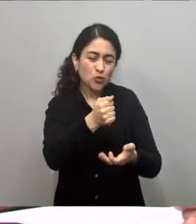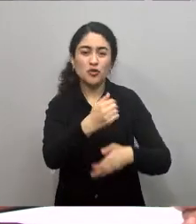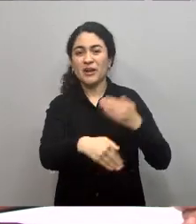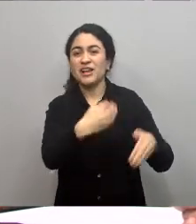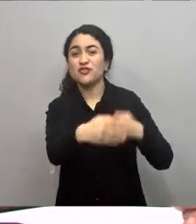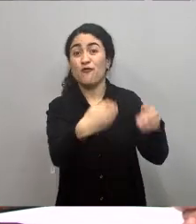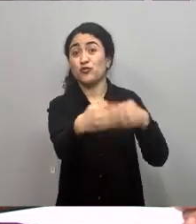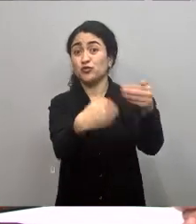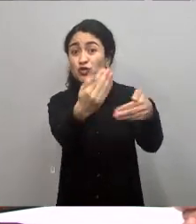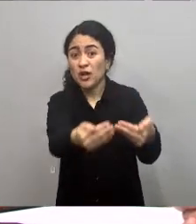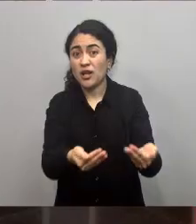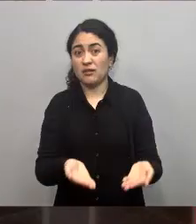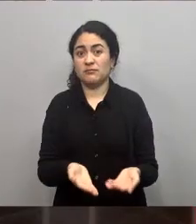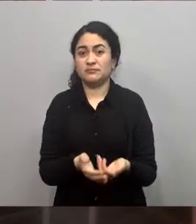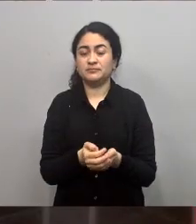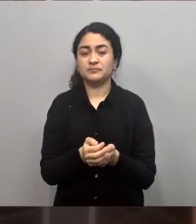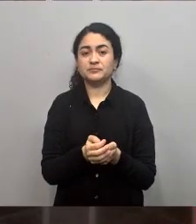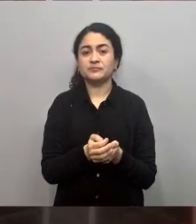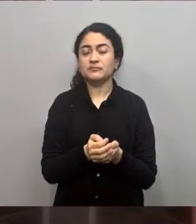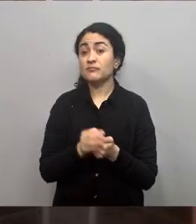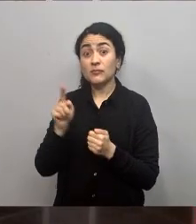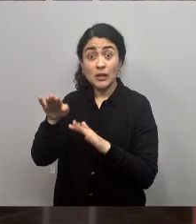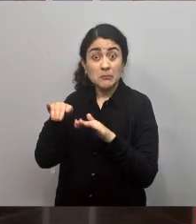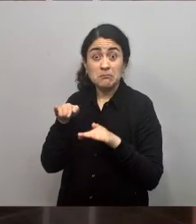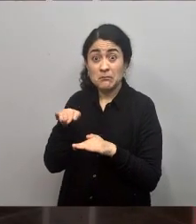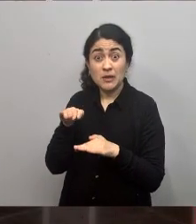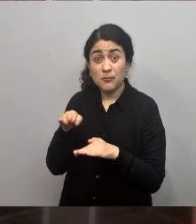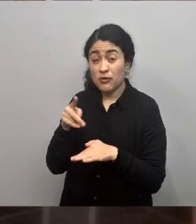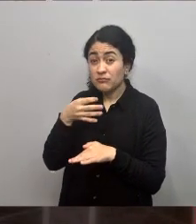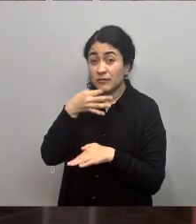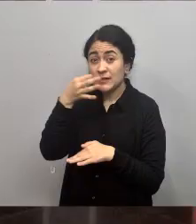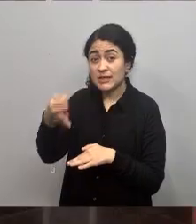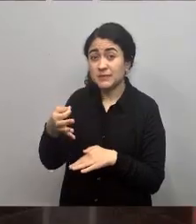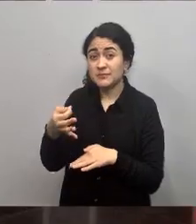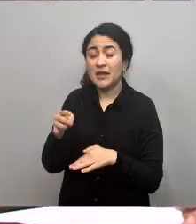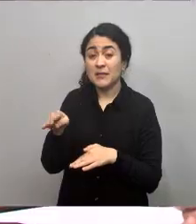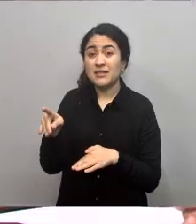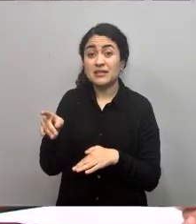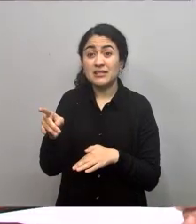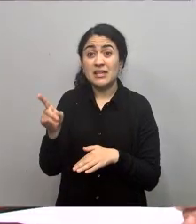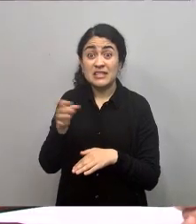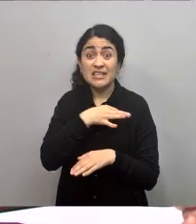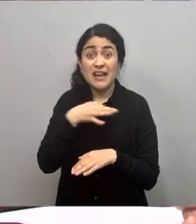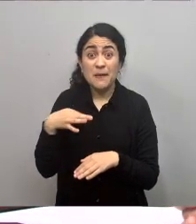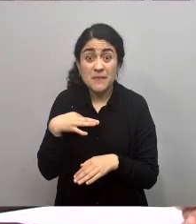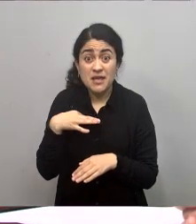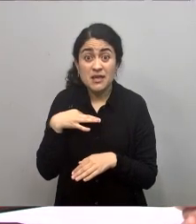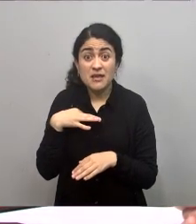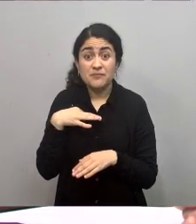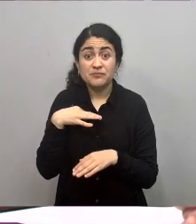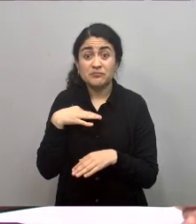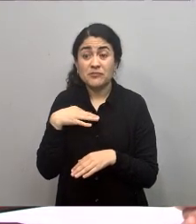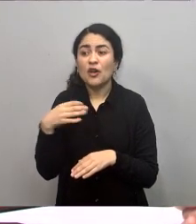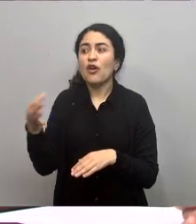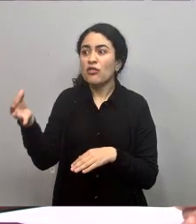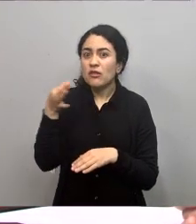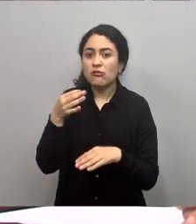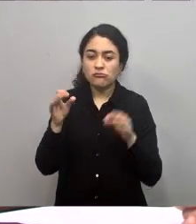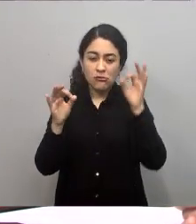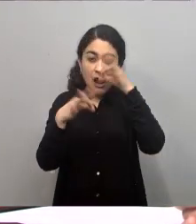funcionar. Y además también, y a propósito de lo mismo, el Ceremi nos planteó la idea de hacer este